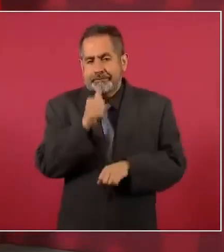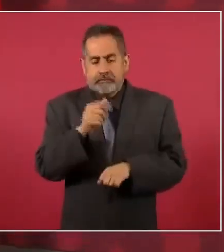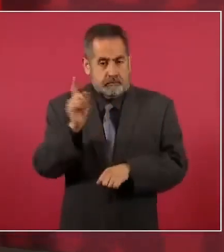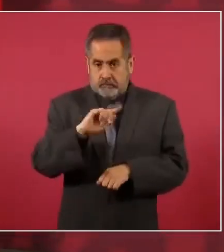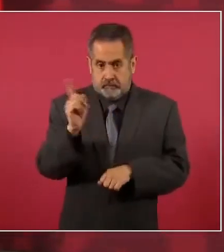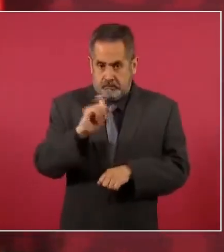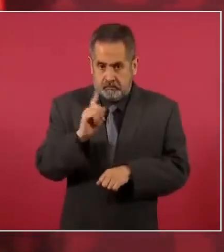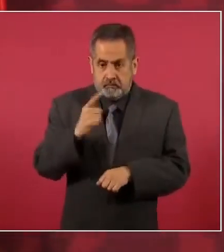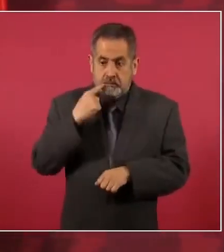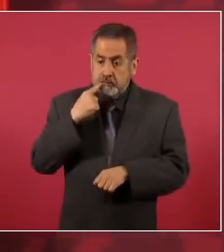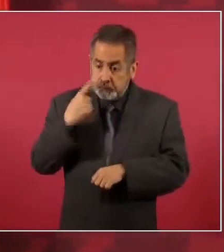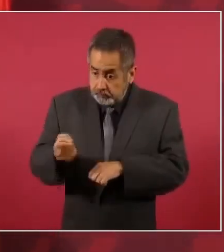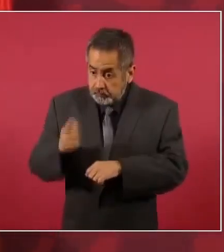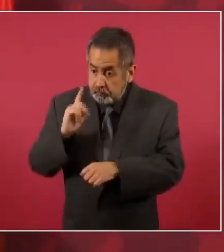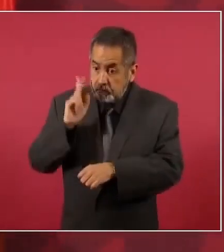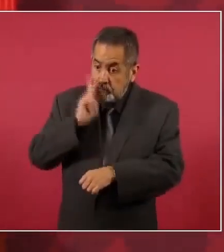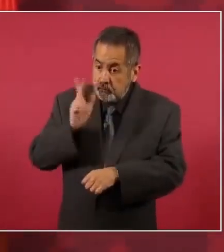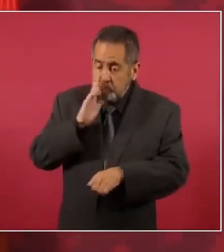nadie.